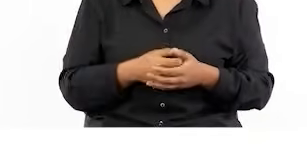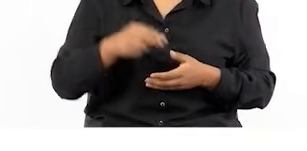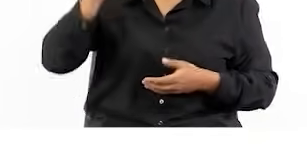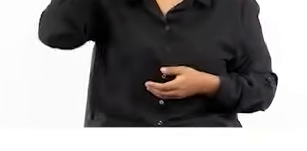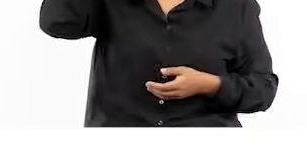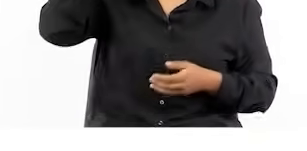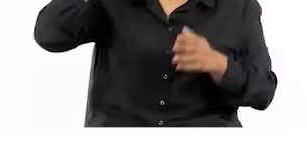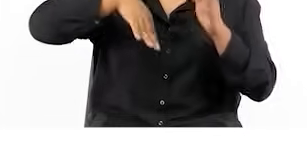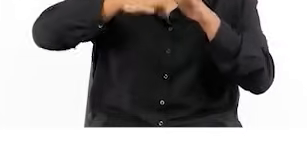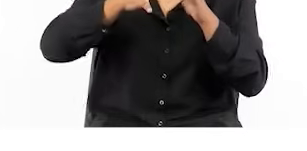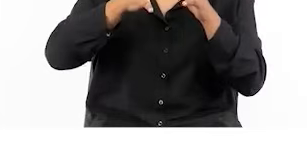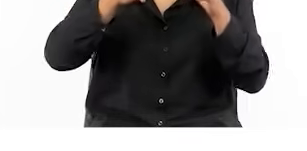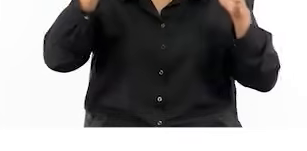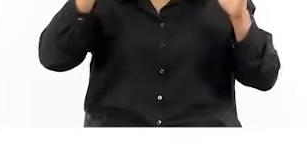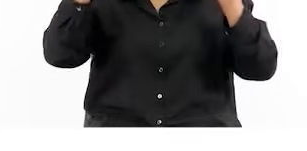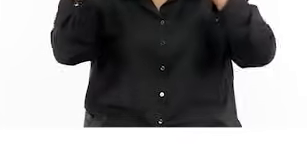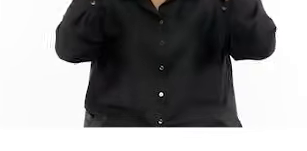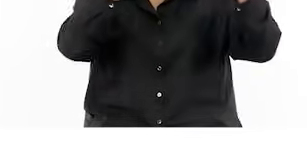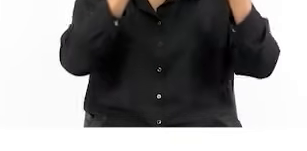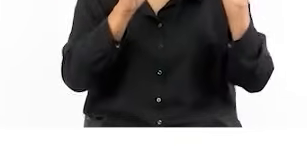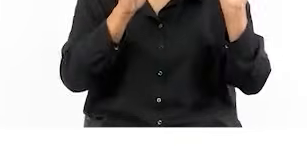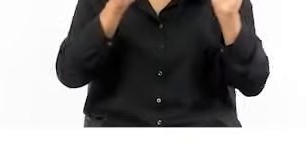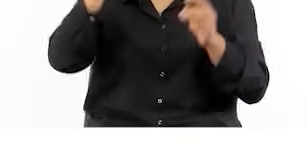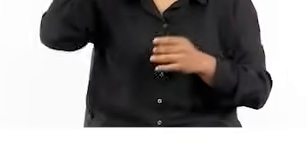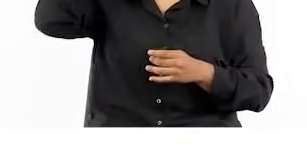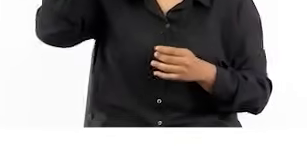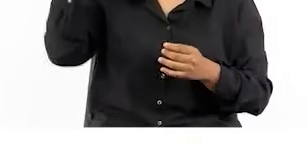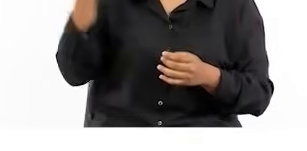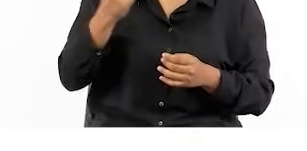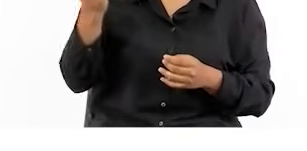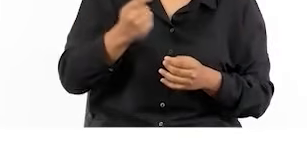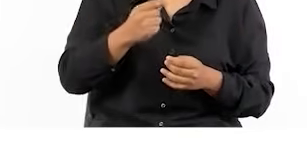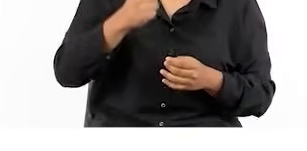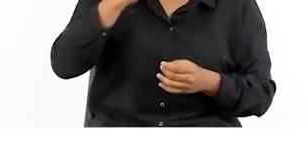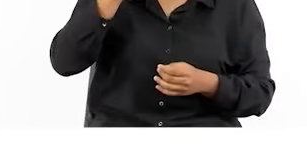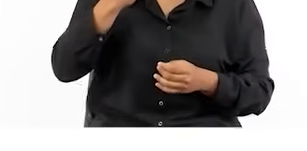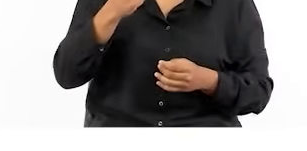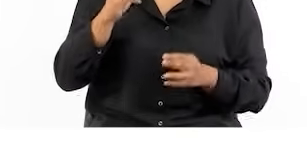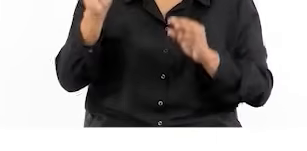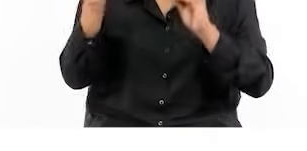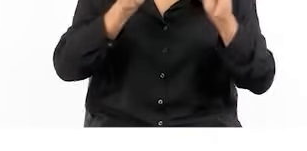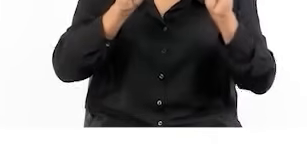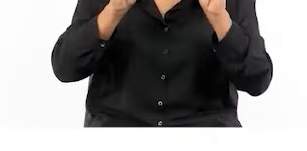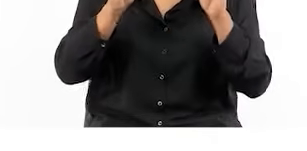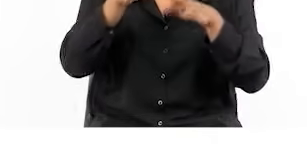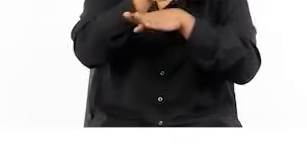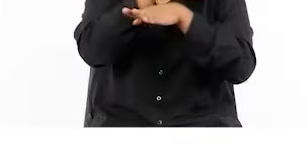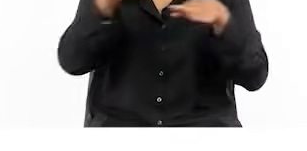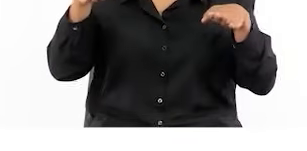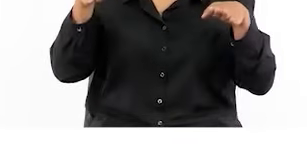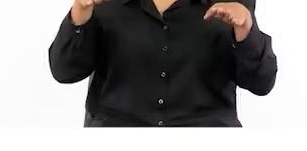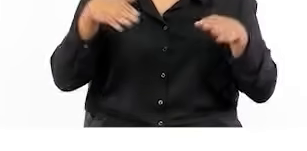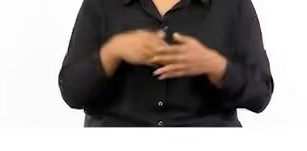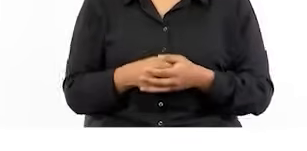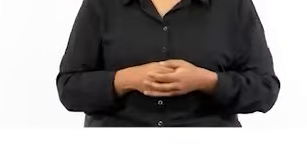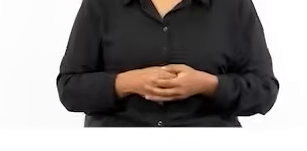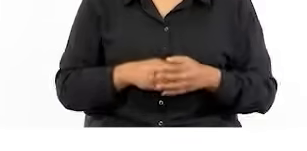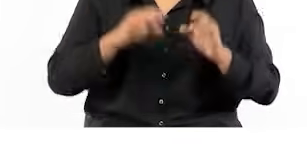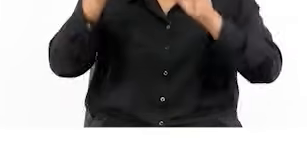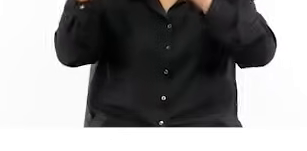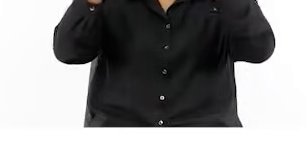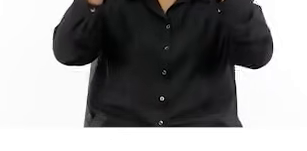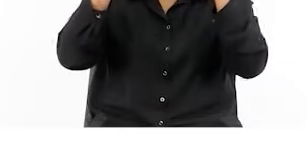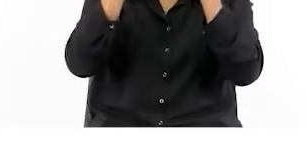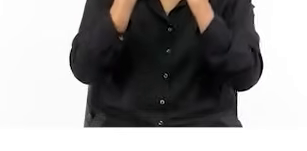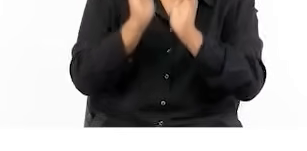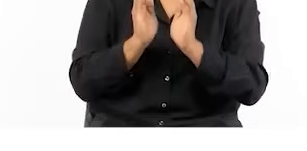masivas pasan muy rápido en esta secuencia, es decir, entre más grande sea una estrella, más rápido va